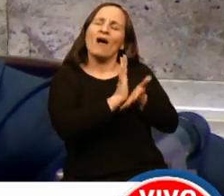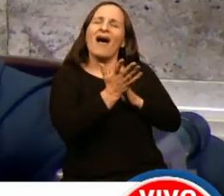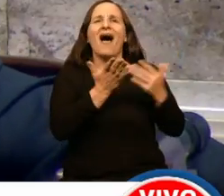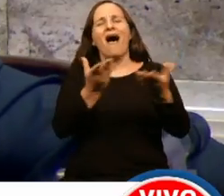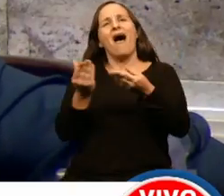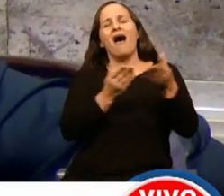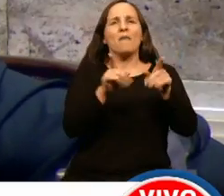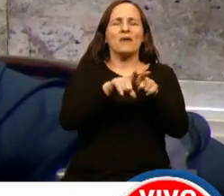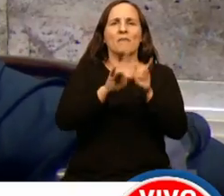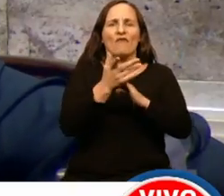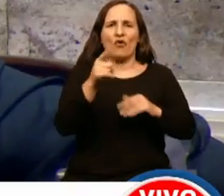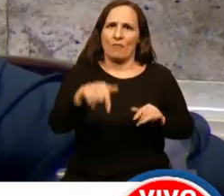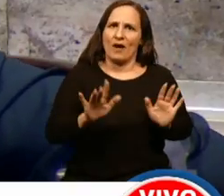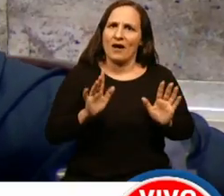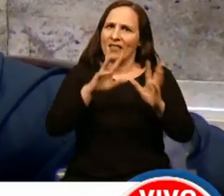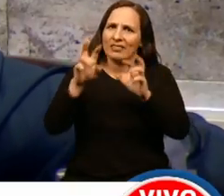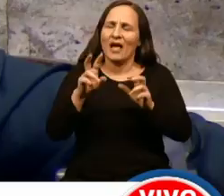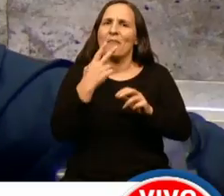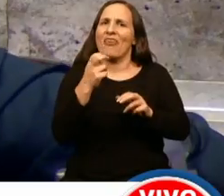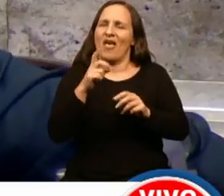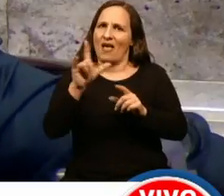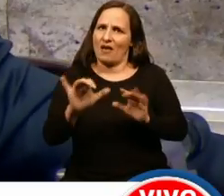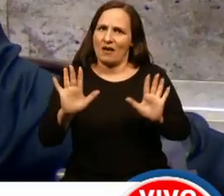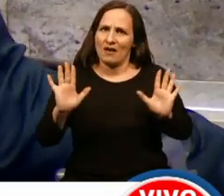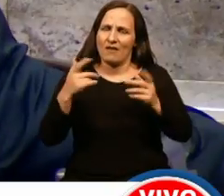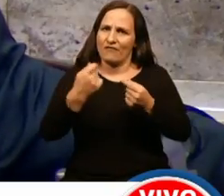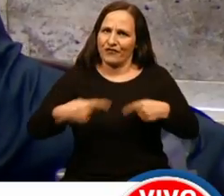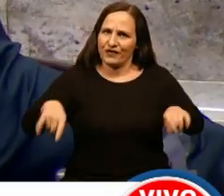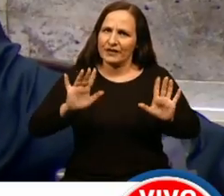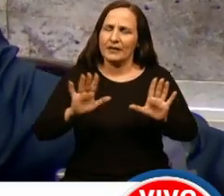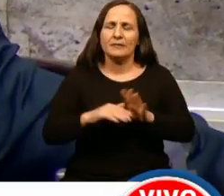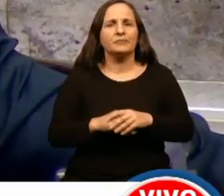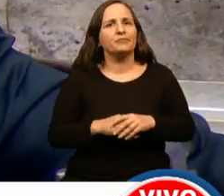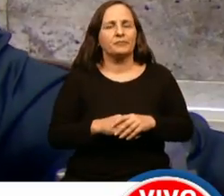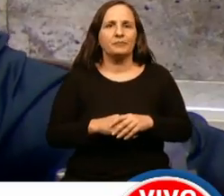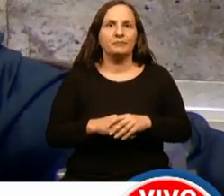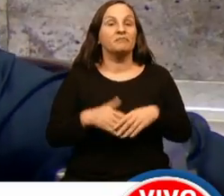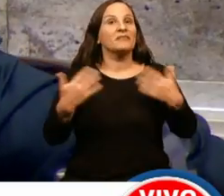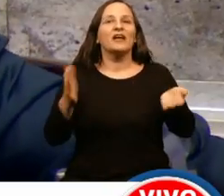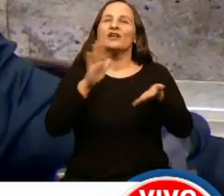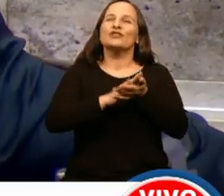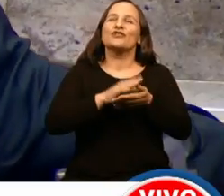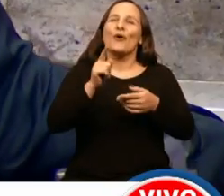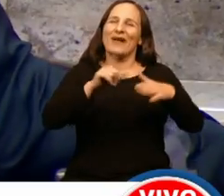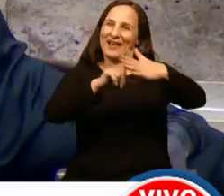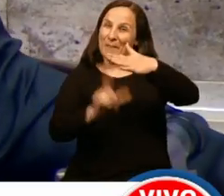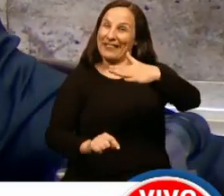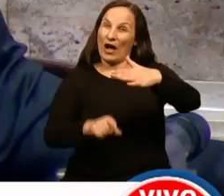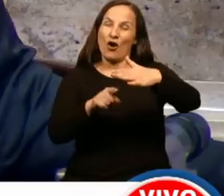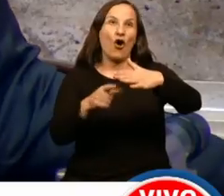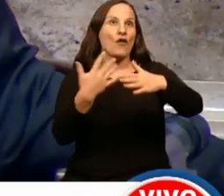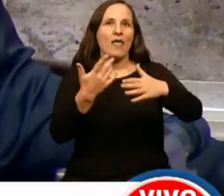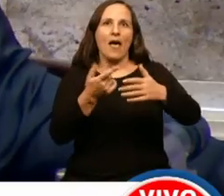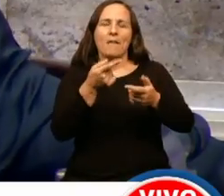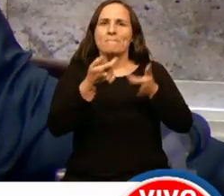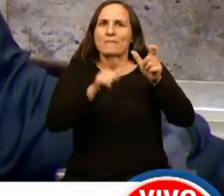discutamos esa cuestión acá nos quedamos de chico con el tema de que hay que poblar la patagonia por supuesto hay que poblar la patrón y